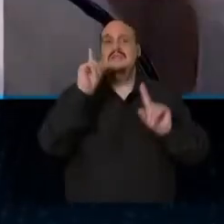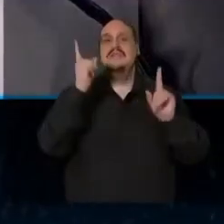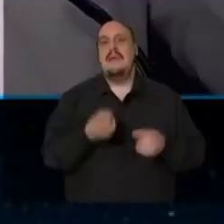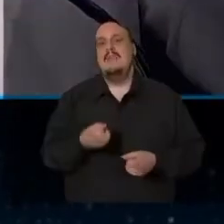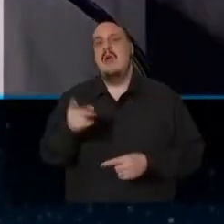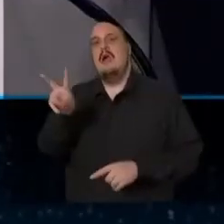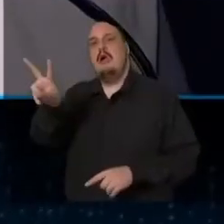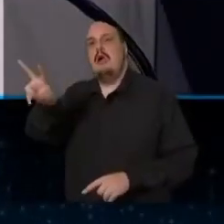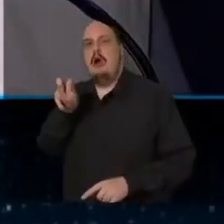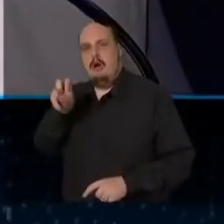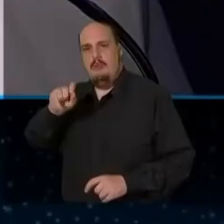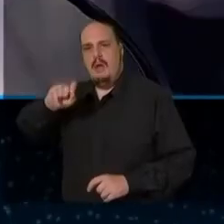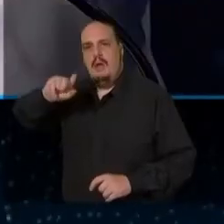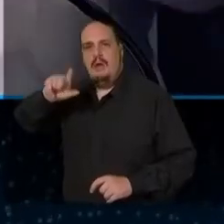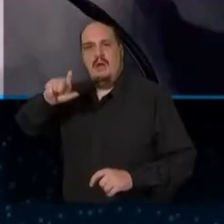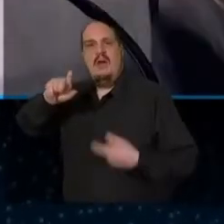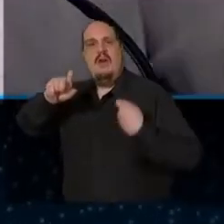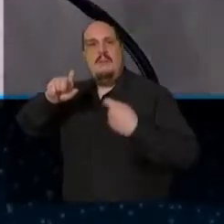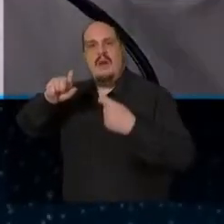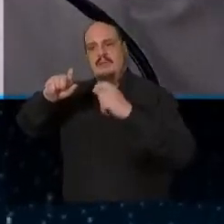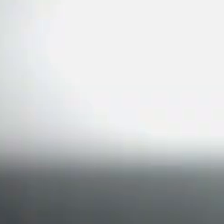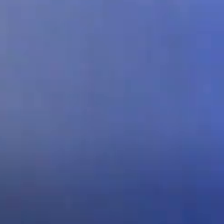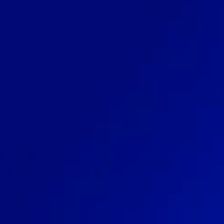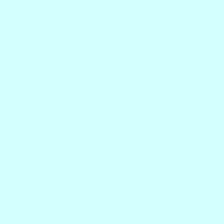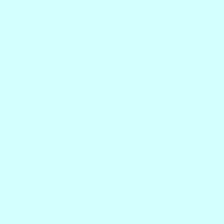fiscal y ahí el país